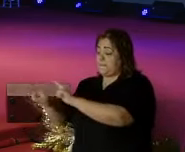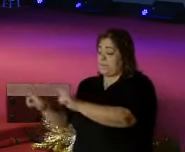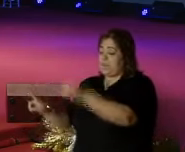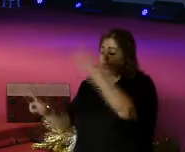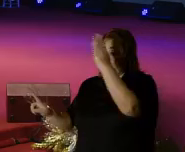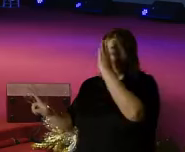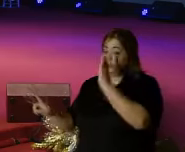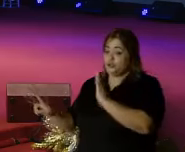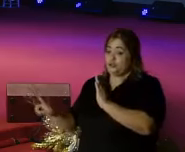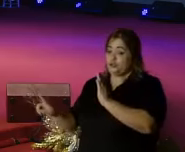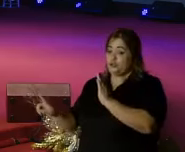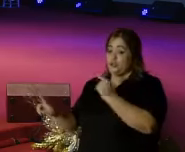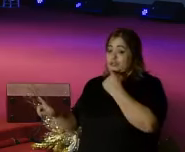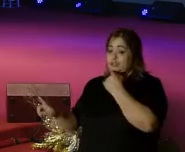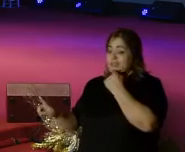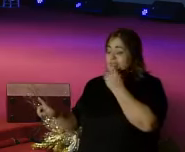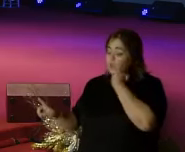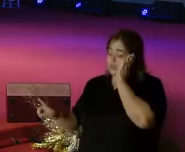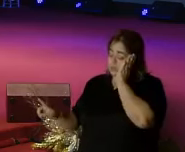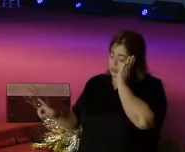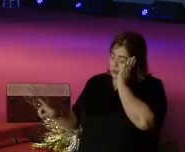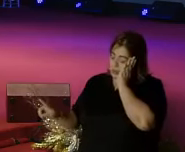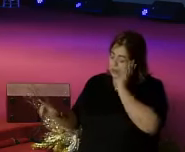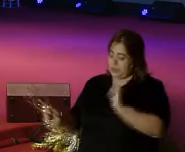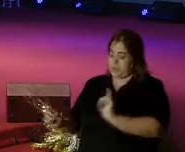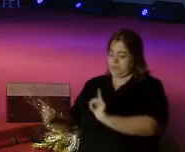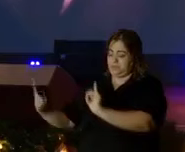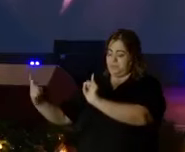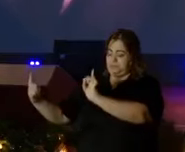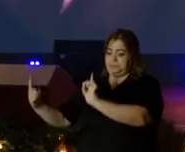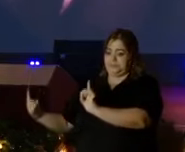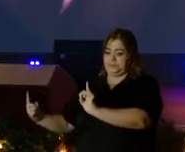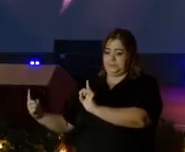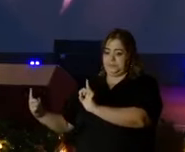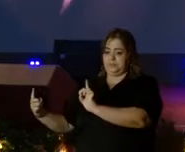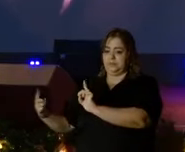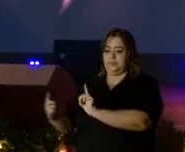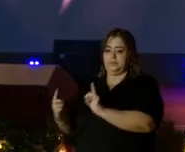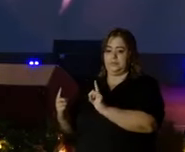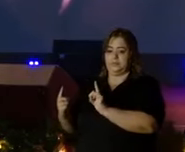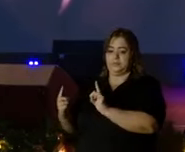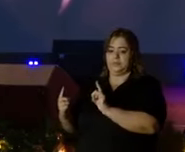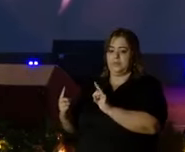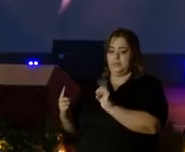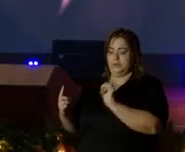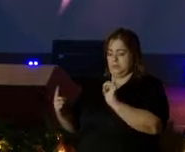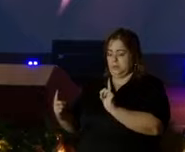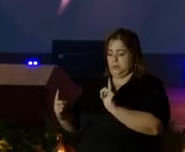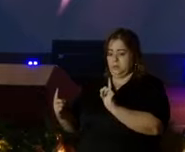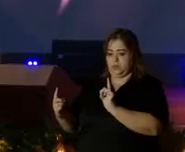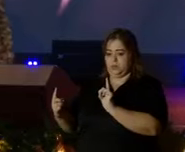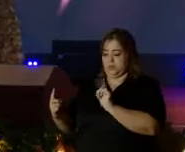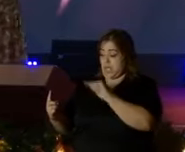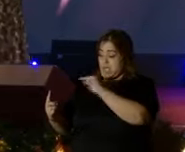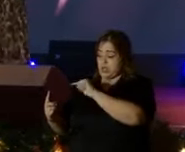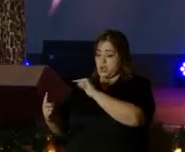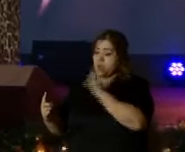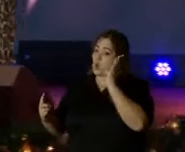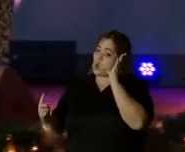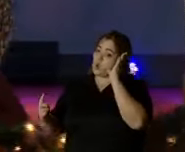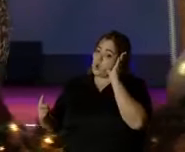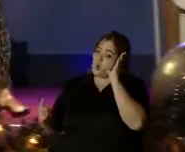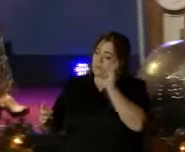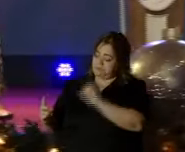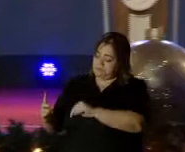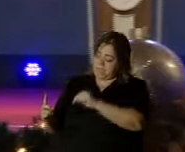Dios, dormida. Como todos los que están en Cristo, que han muerto, están como dormidos. Porque los van a despertar. El